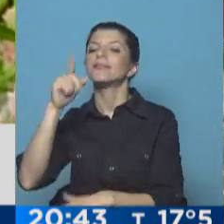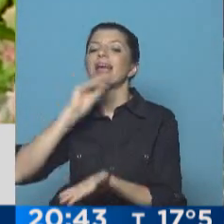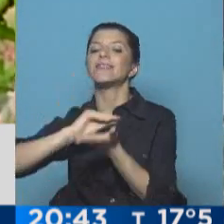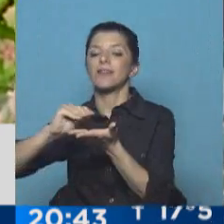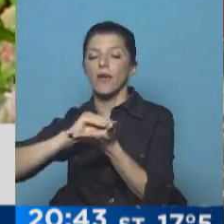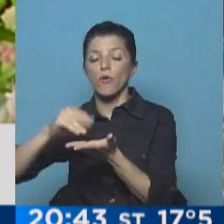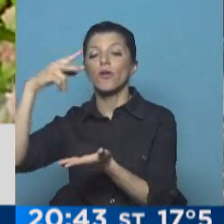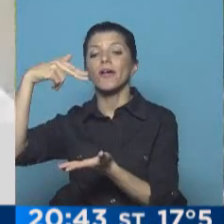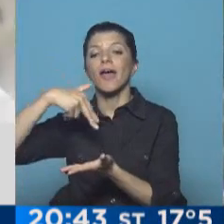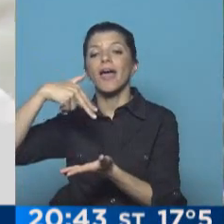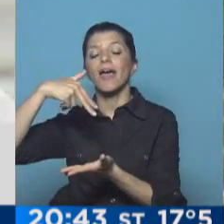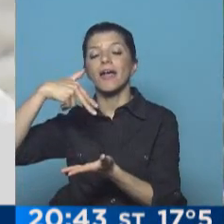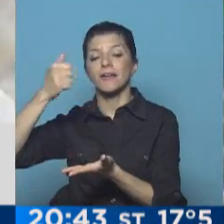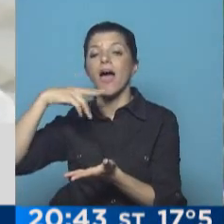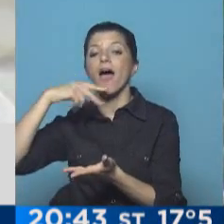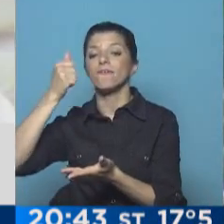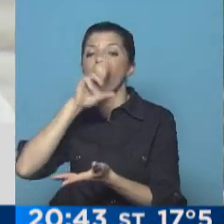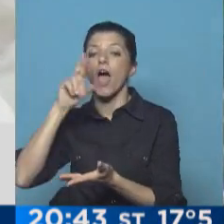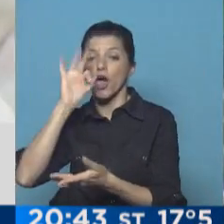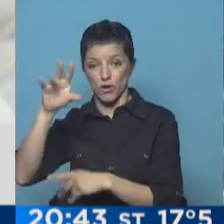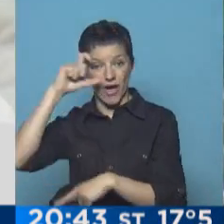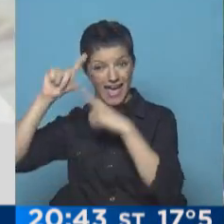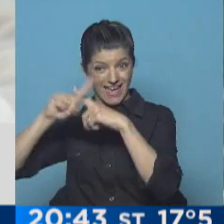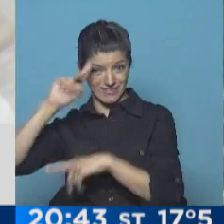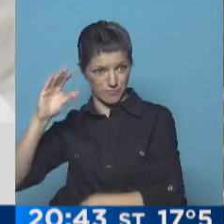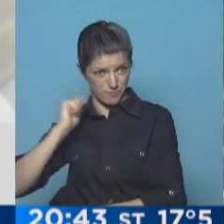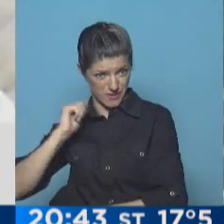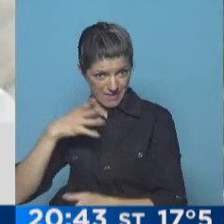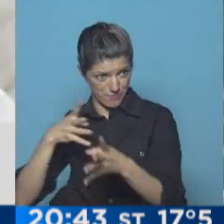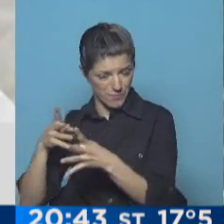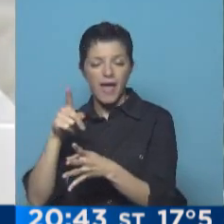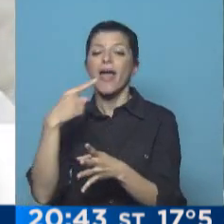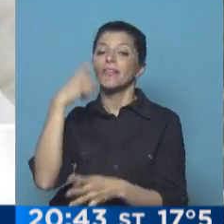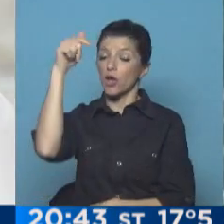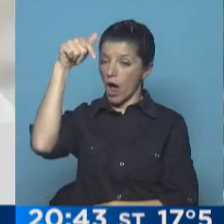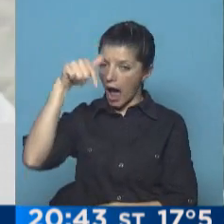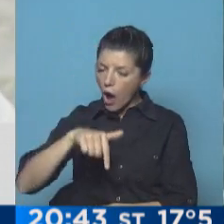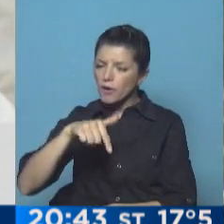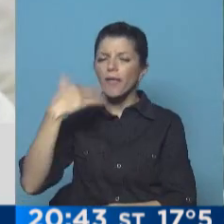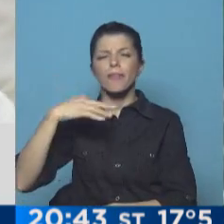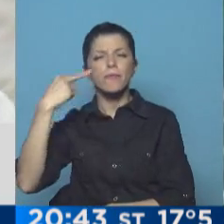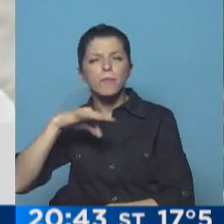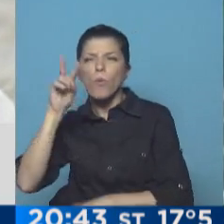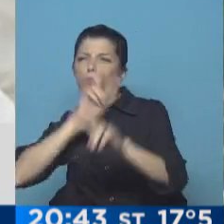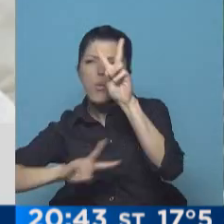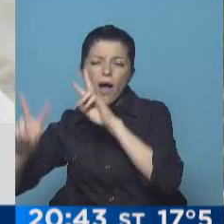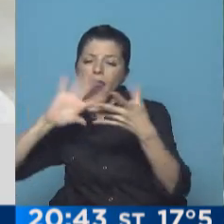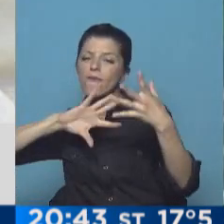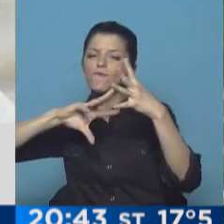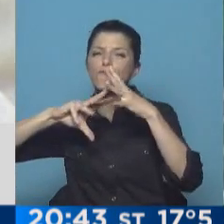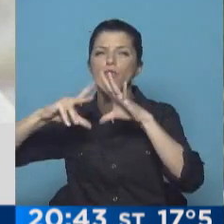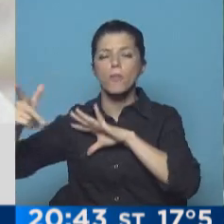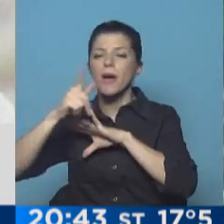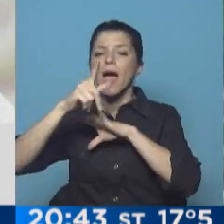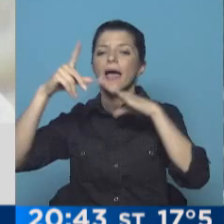Wolf, Antonio Navarro Wolf, ex guerrillero, él mismo dijo que ahora hay que buscar la manera de que se